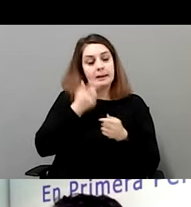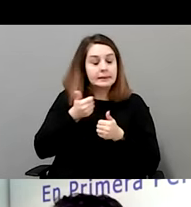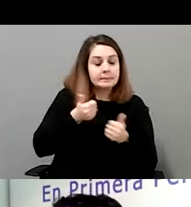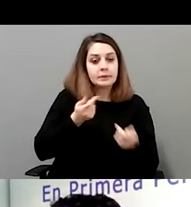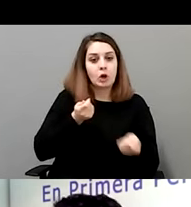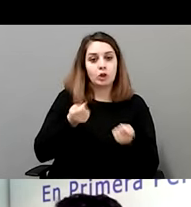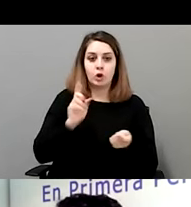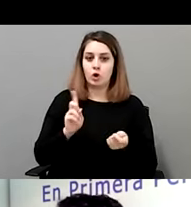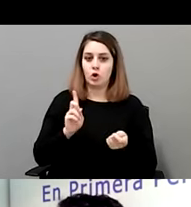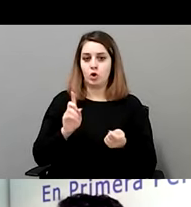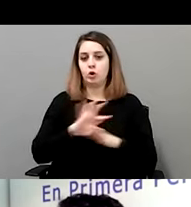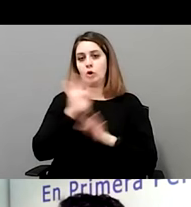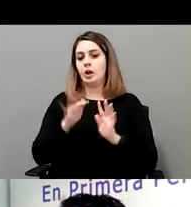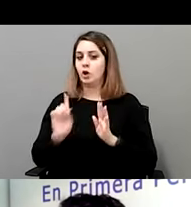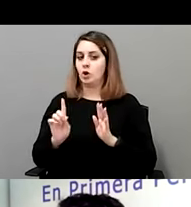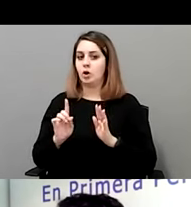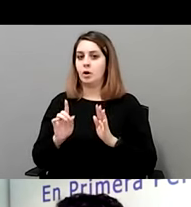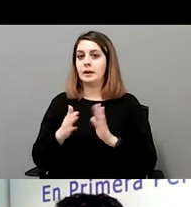no va a imponer